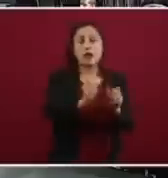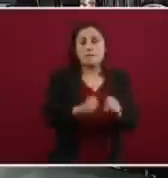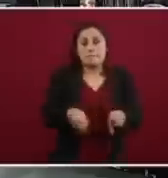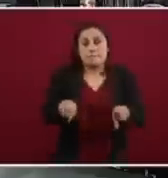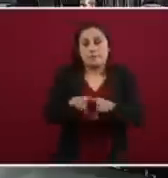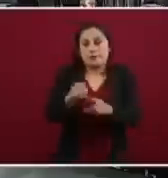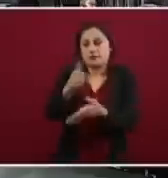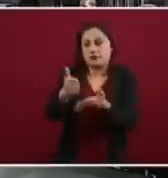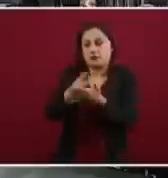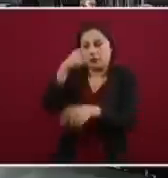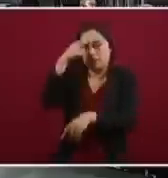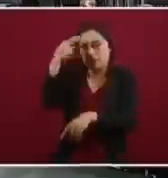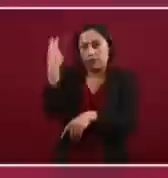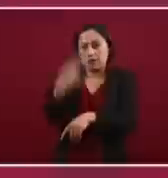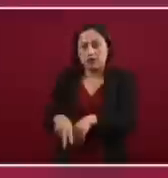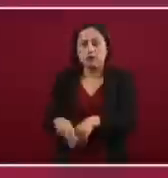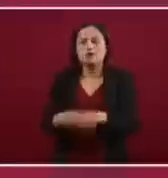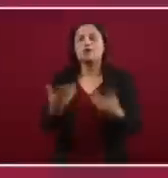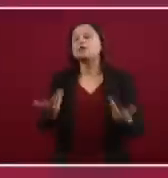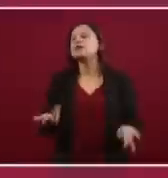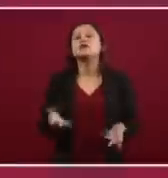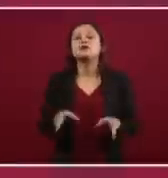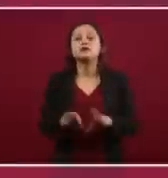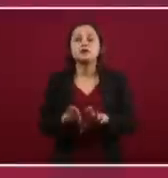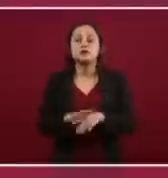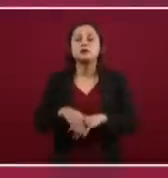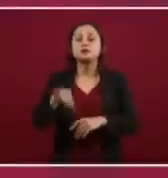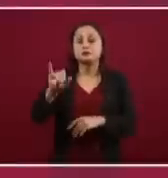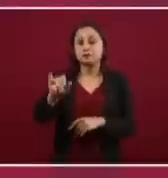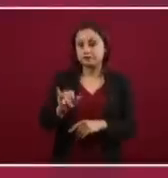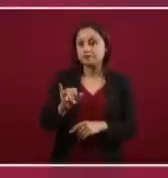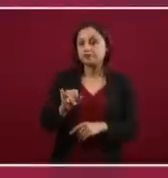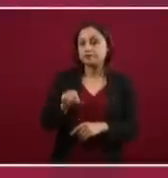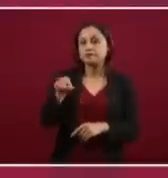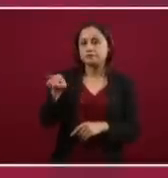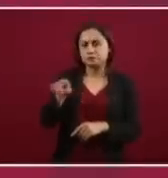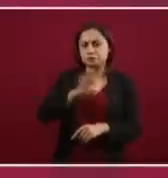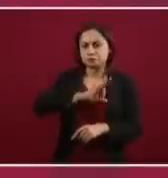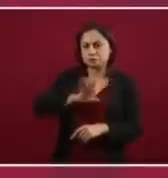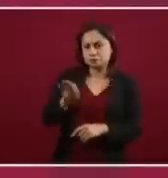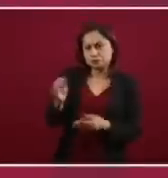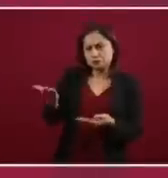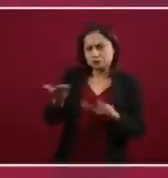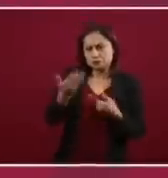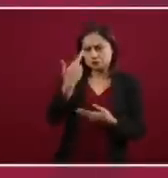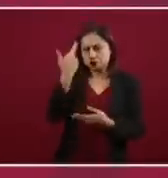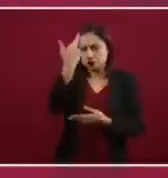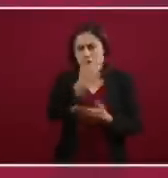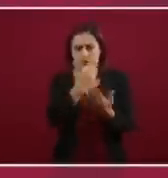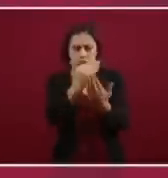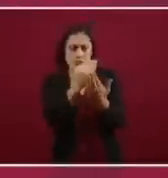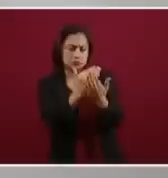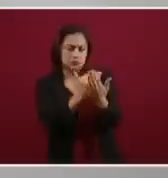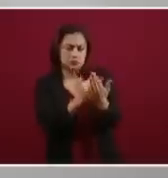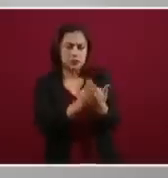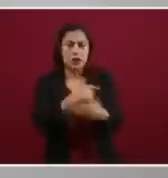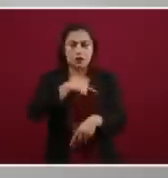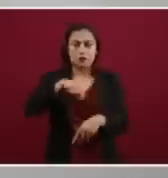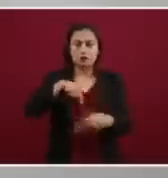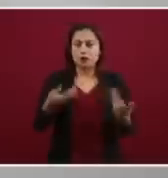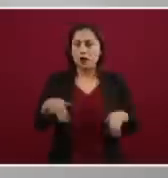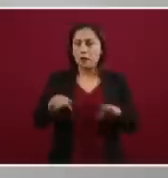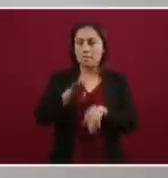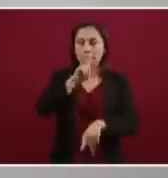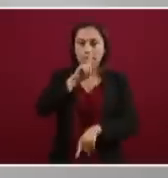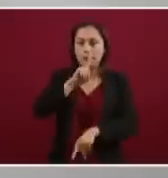sí, se puede hacer la revisión, o sea, no se está cerrado. ¿Cuál